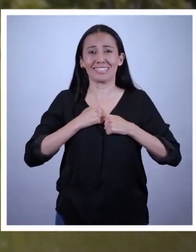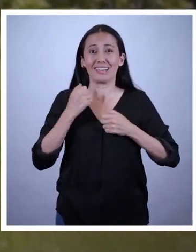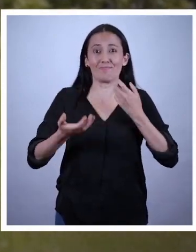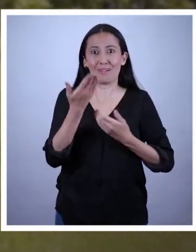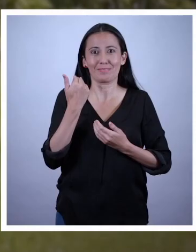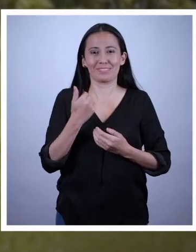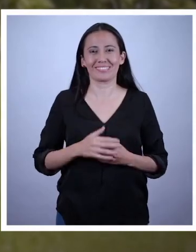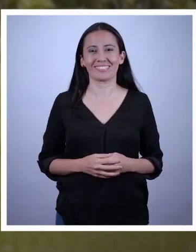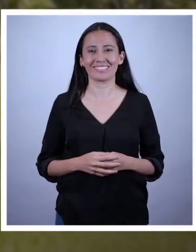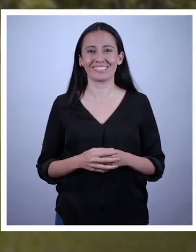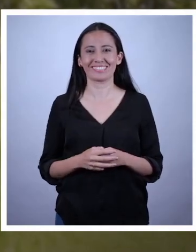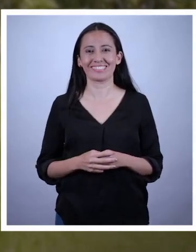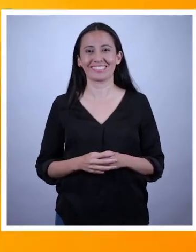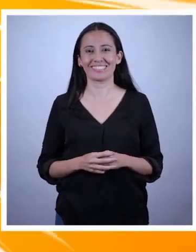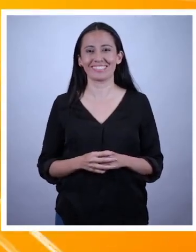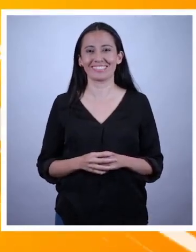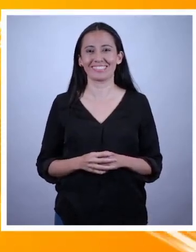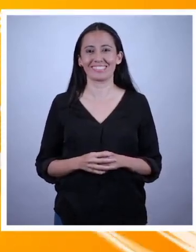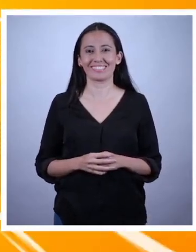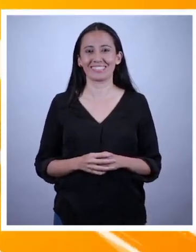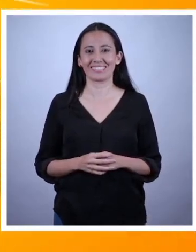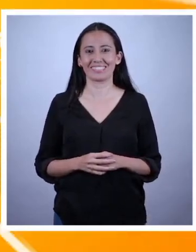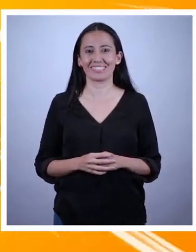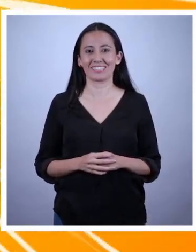yo sí! ¡Vamos!